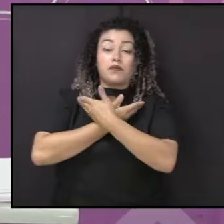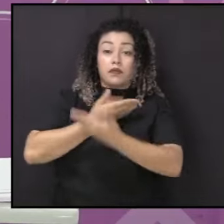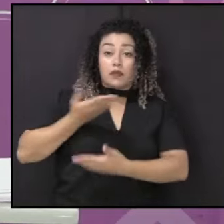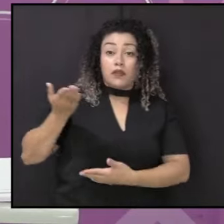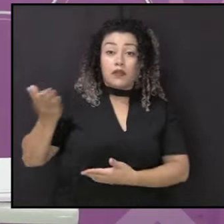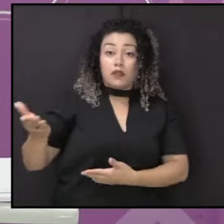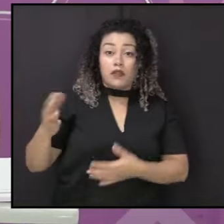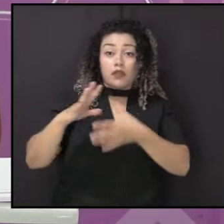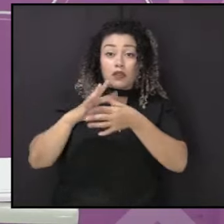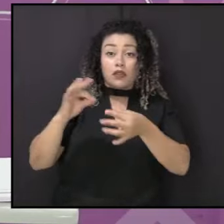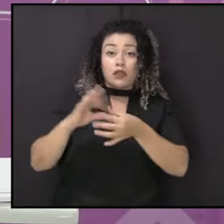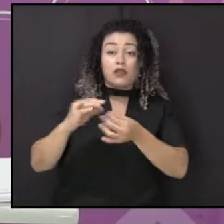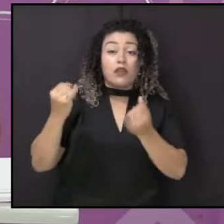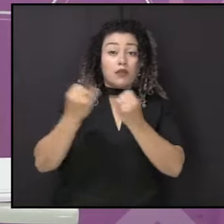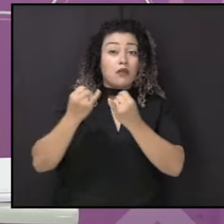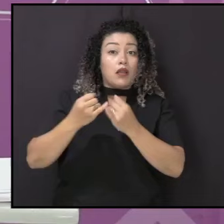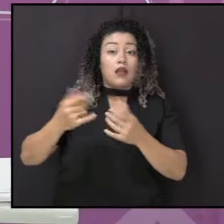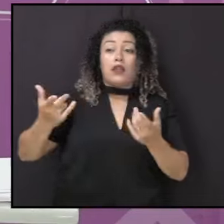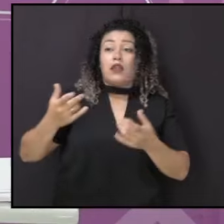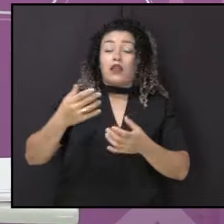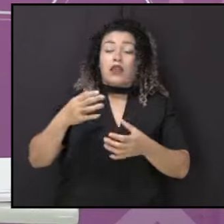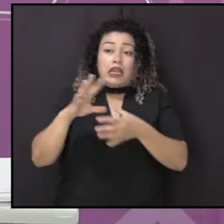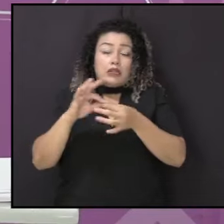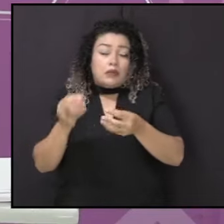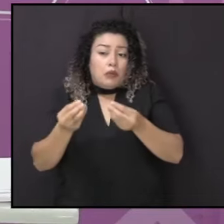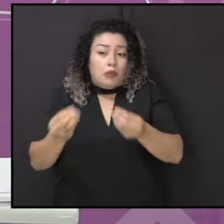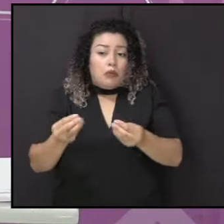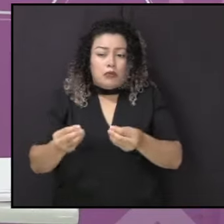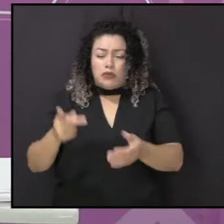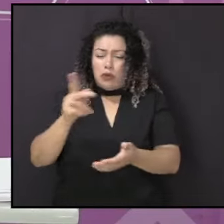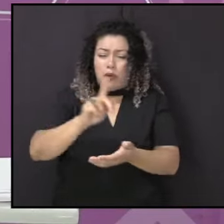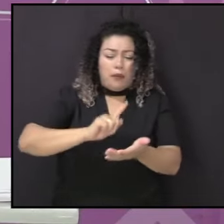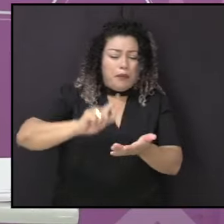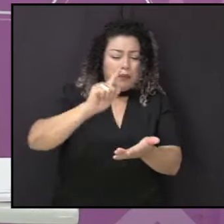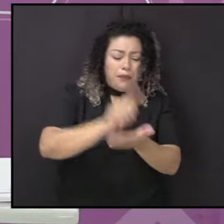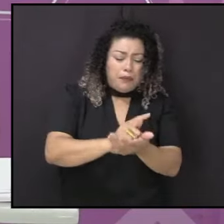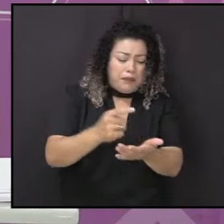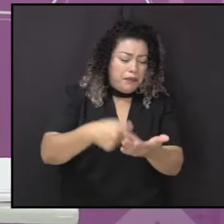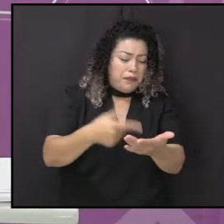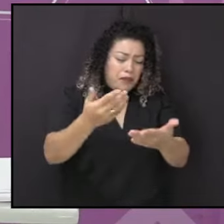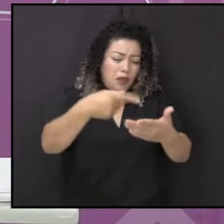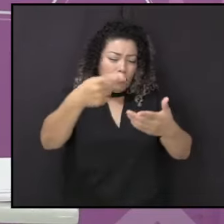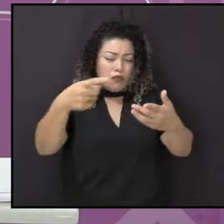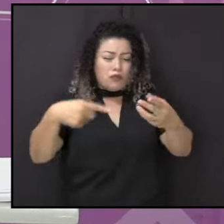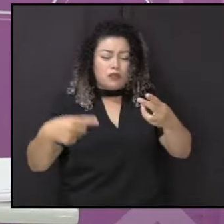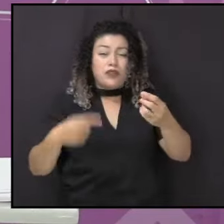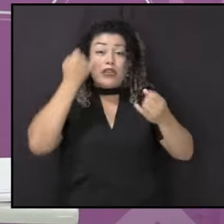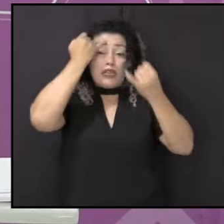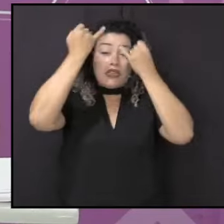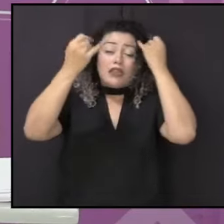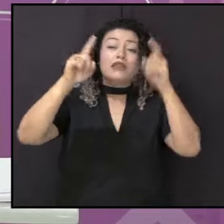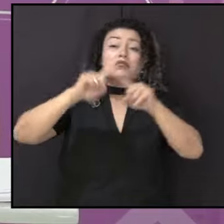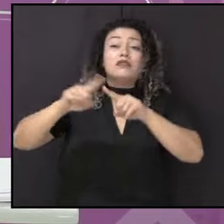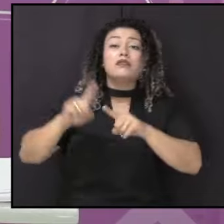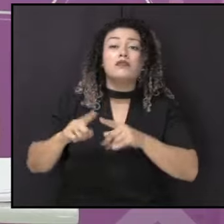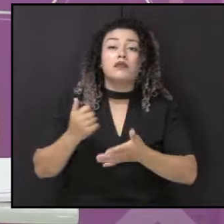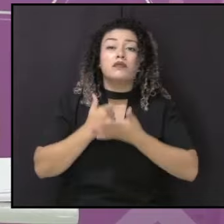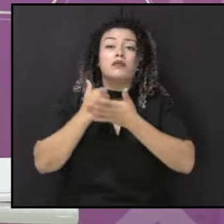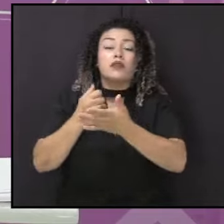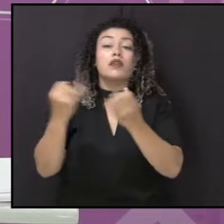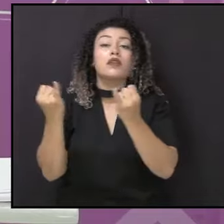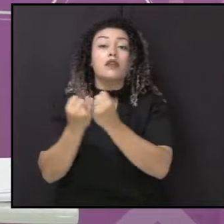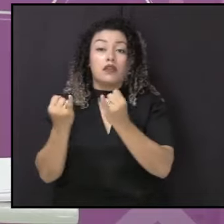mayor facultades a los consulados, inclusive en sus trámites de quienes puedan estar en otros lados, y por ende también nuestra candidata a la